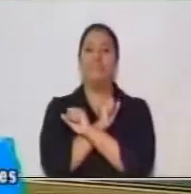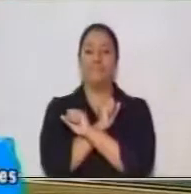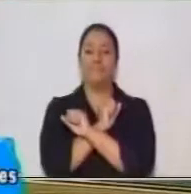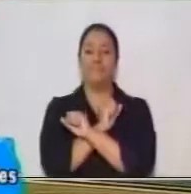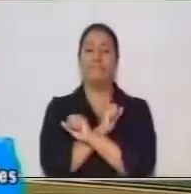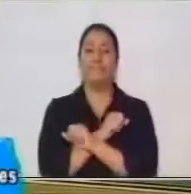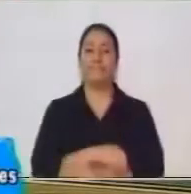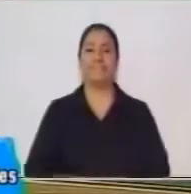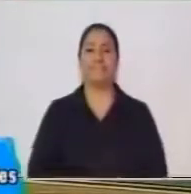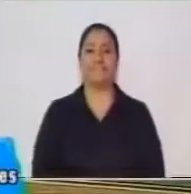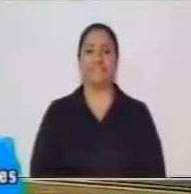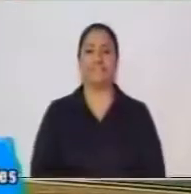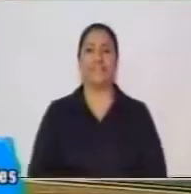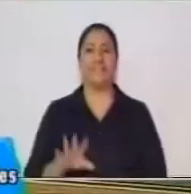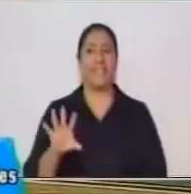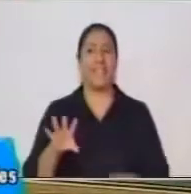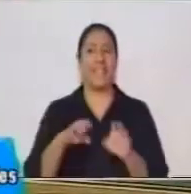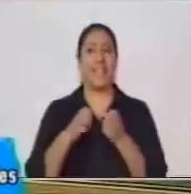Multiplicado por 2.